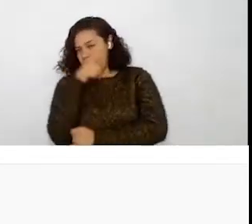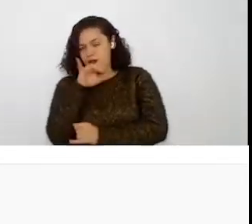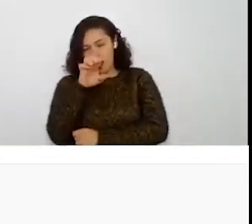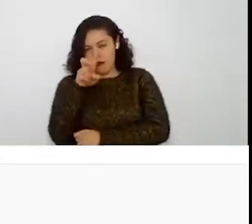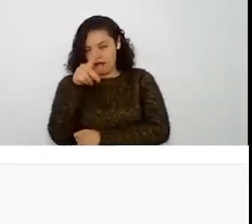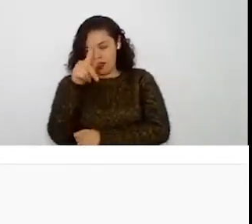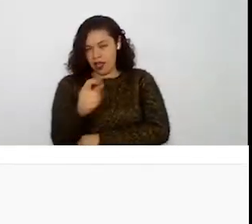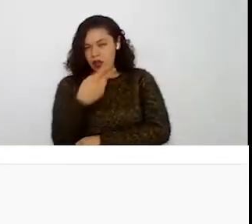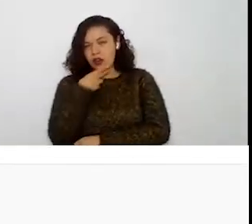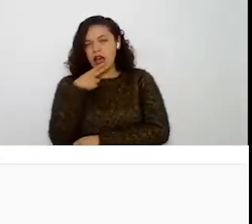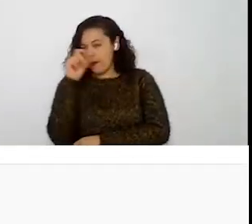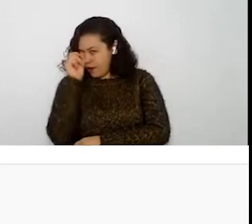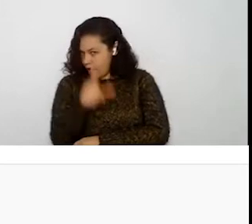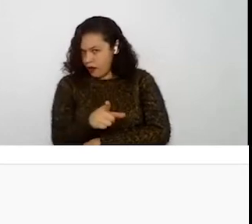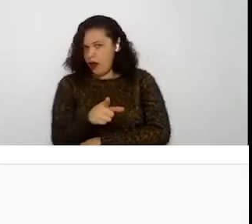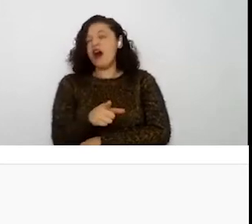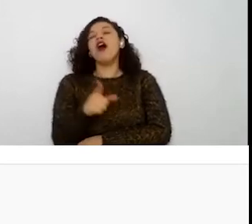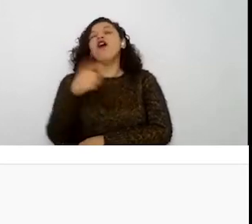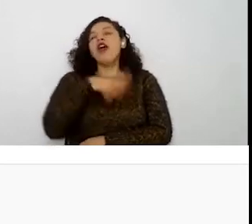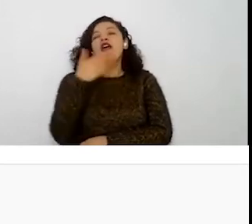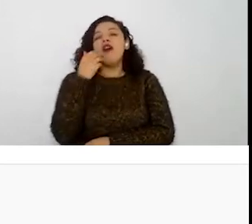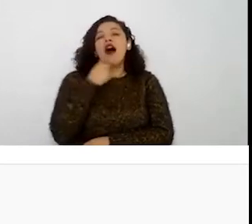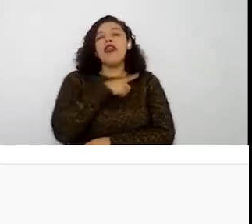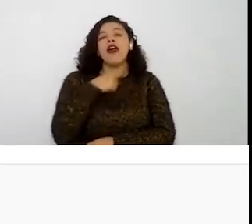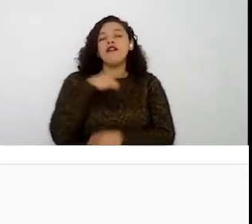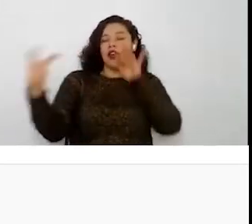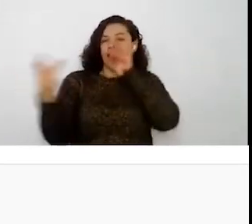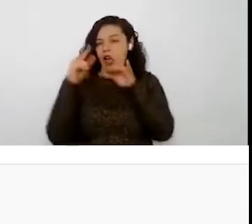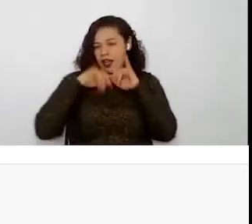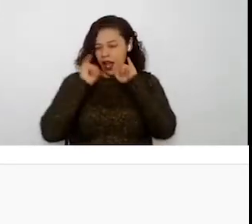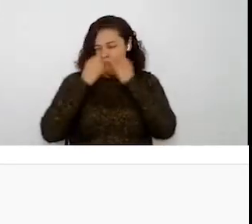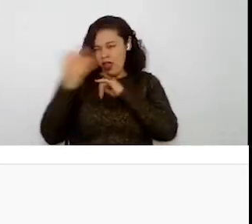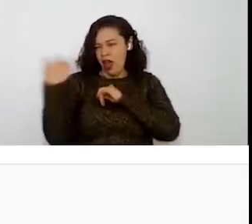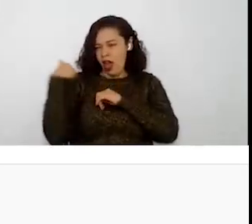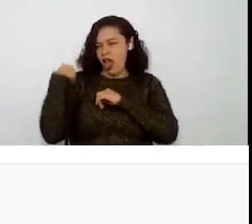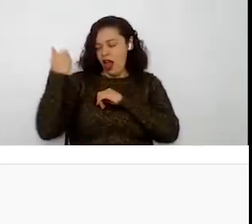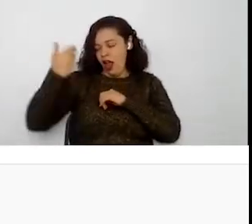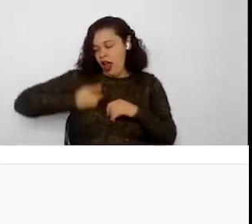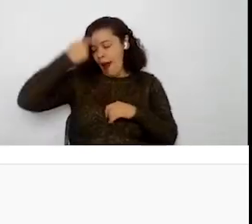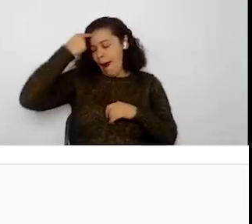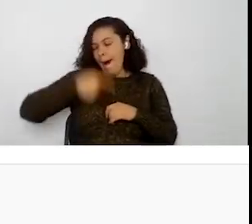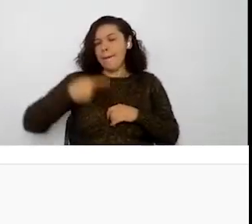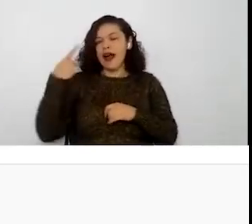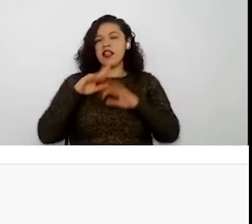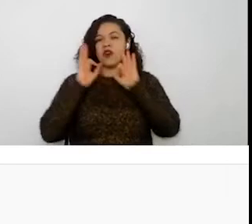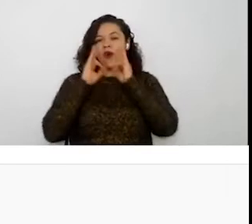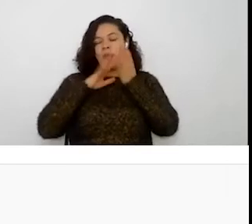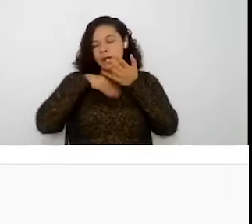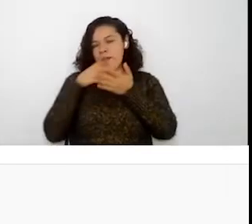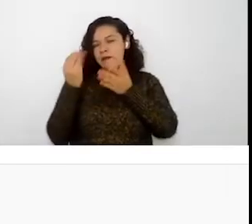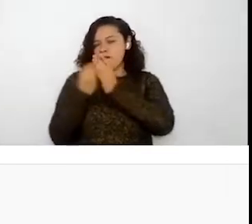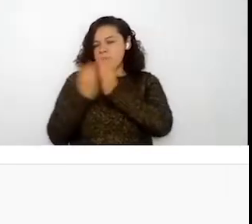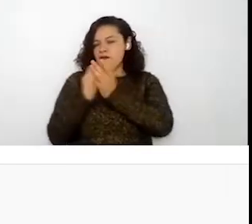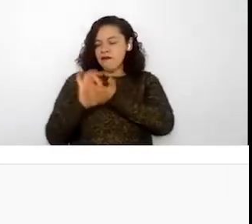virtual de trabajo en el caso de no contar con ellos deberán acercarse aquí a la junta para que obtengan sus los formal bueno sus contraseñas